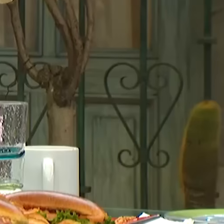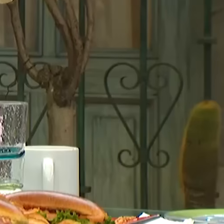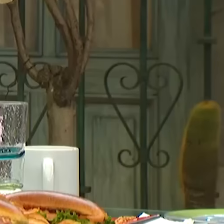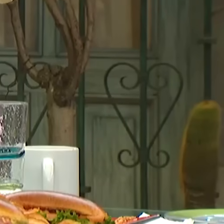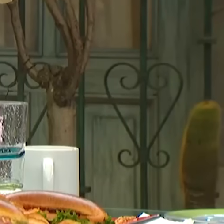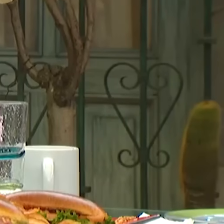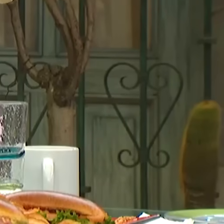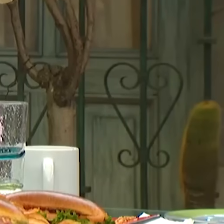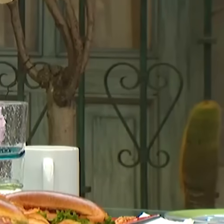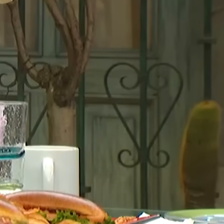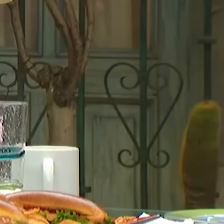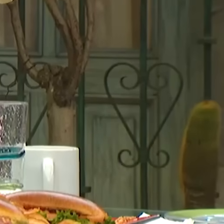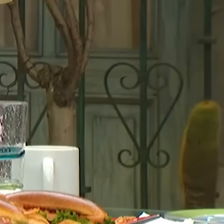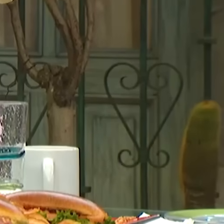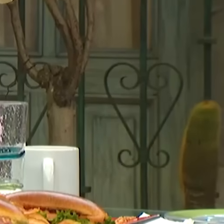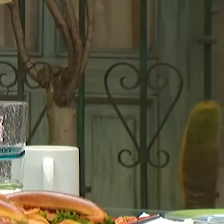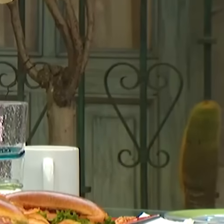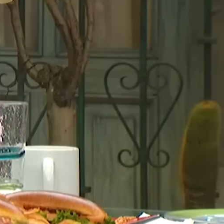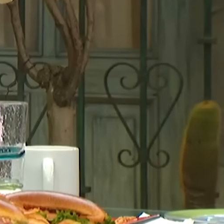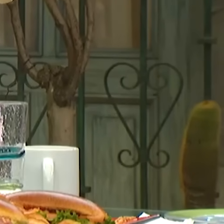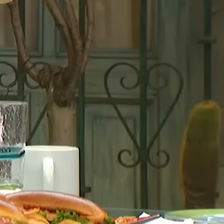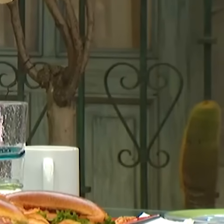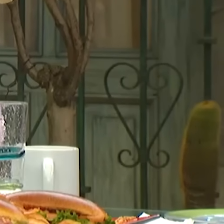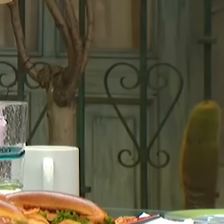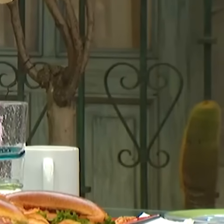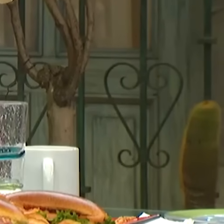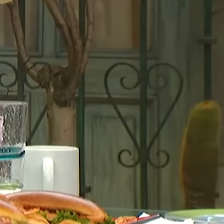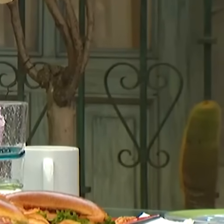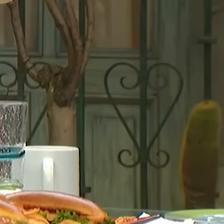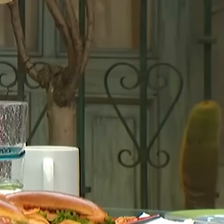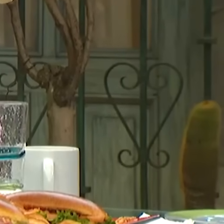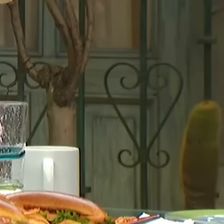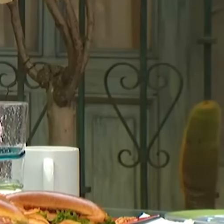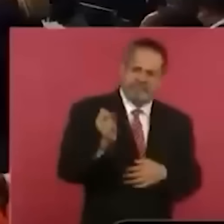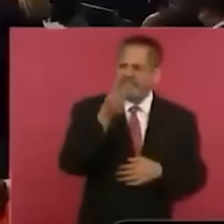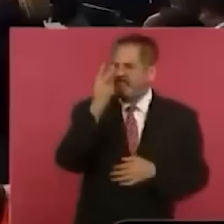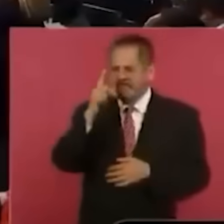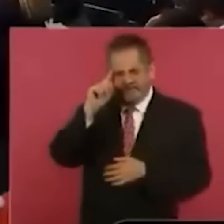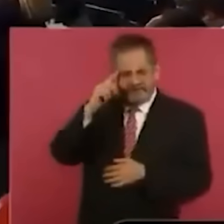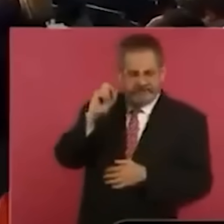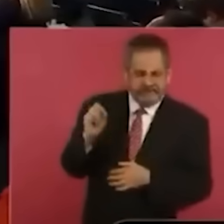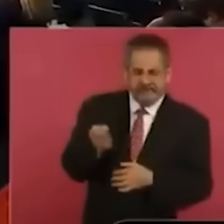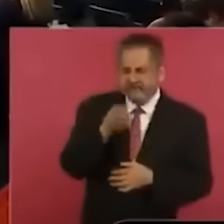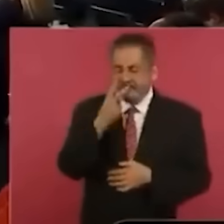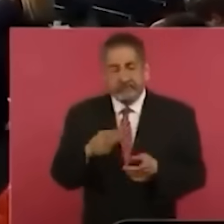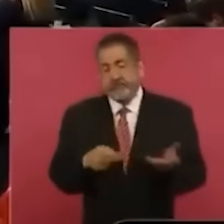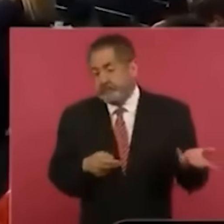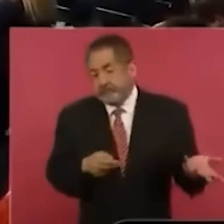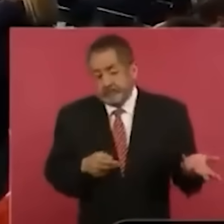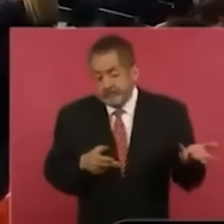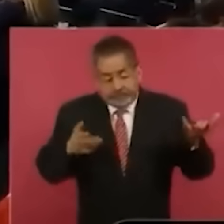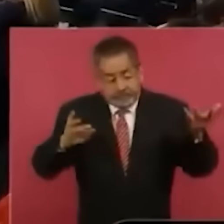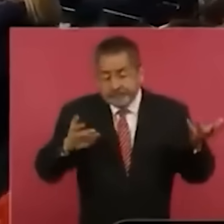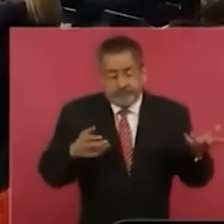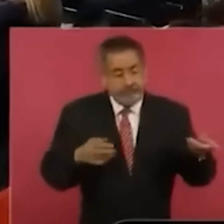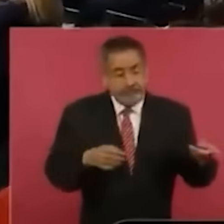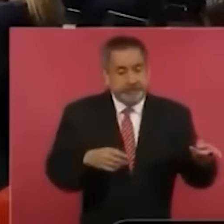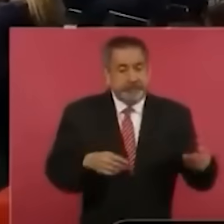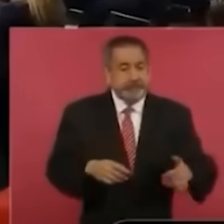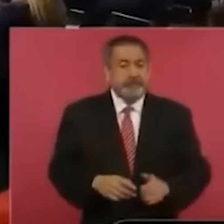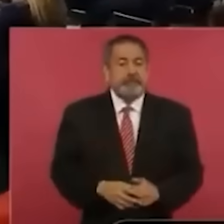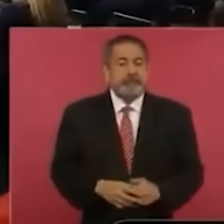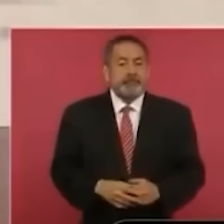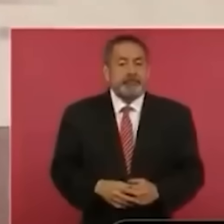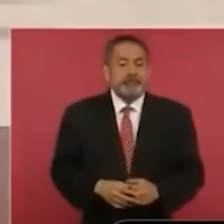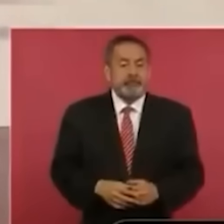ahorita lo bueno si quieren pásenlo y seguimos con el tema Sí claro y están también